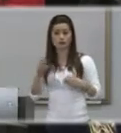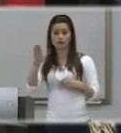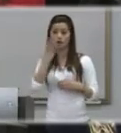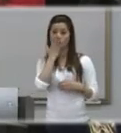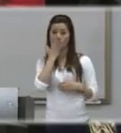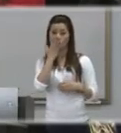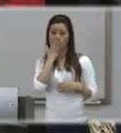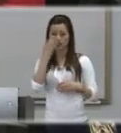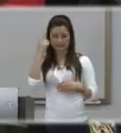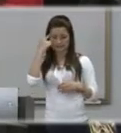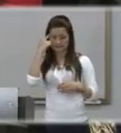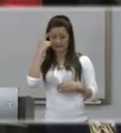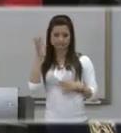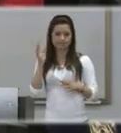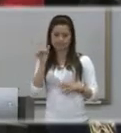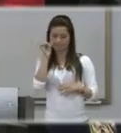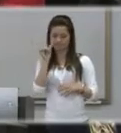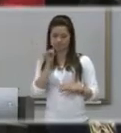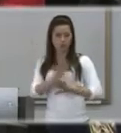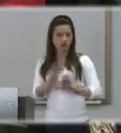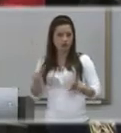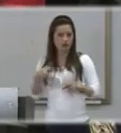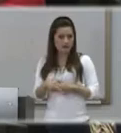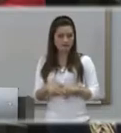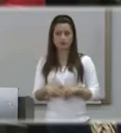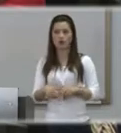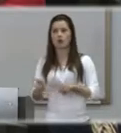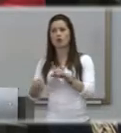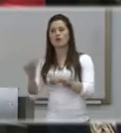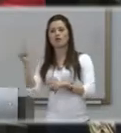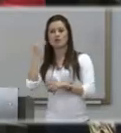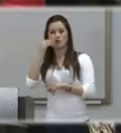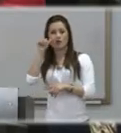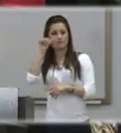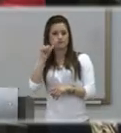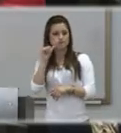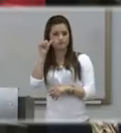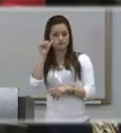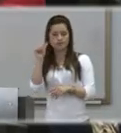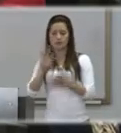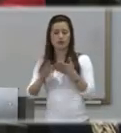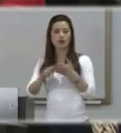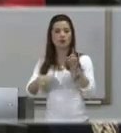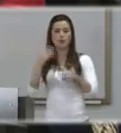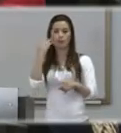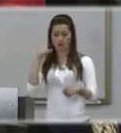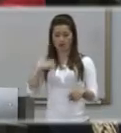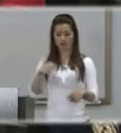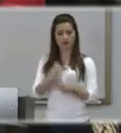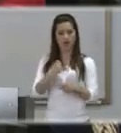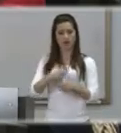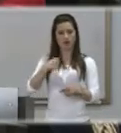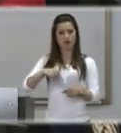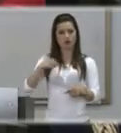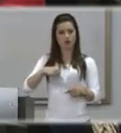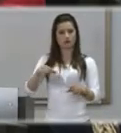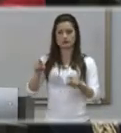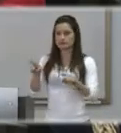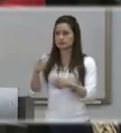personas con VIH, de trabajadoras sexuales, de personas con discapacidad, ¿sí? Entonces, hay cierto ideal de quién